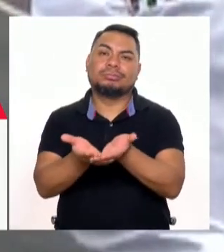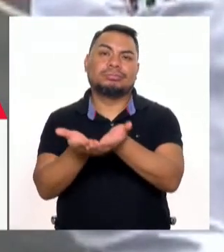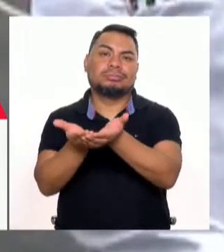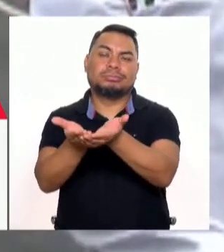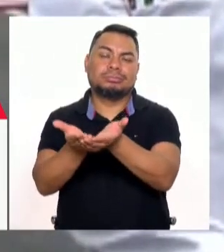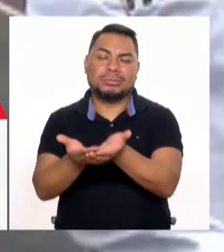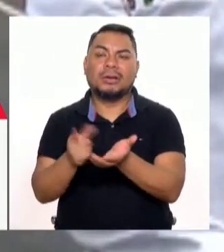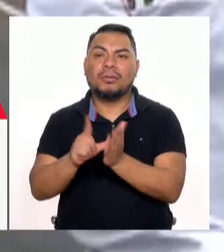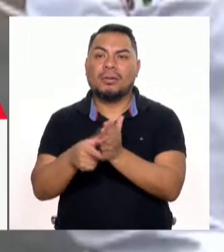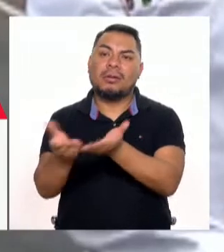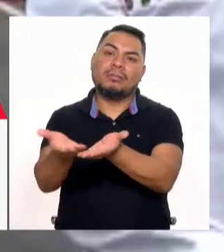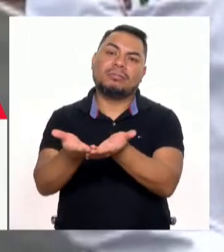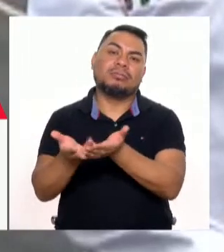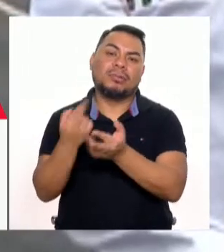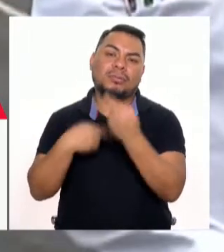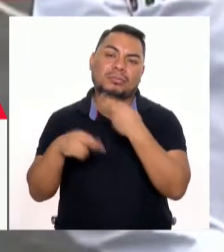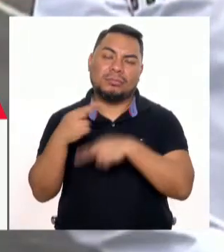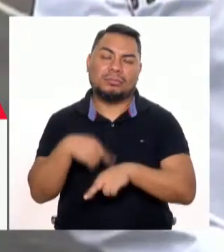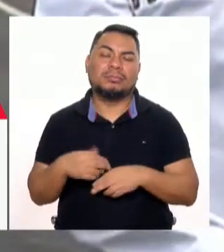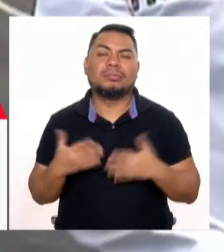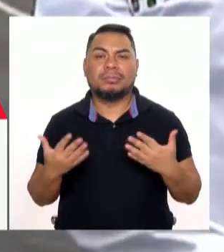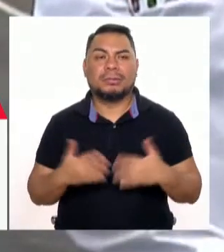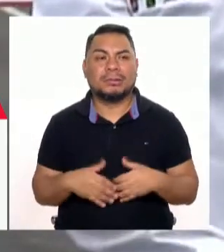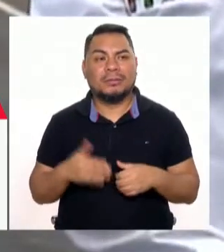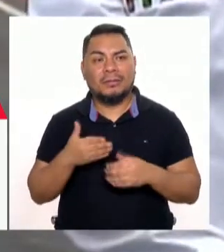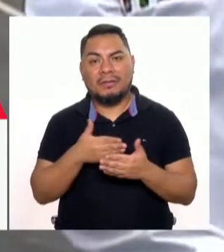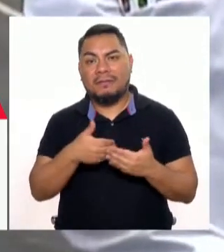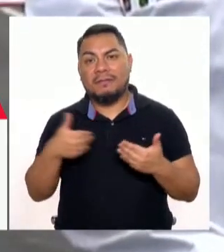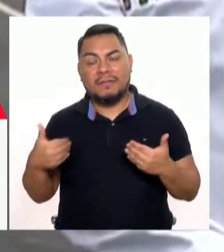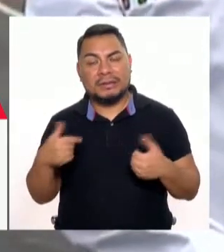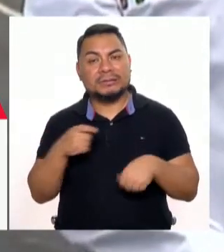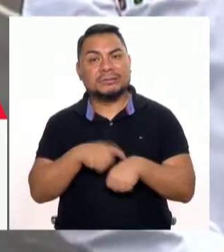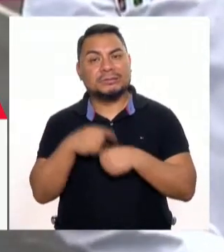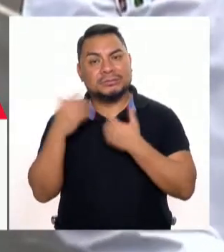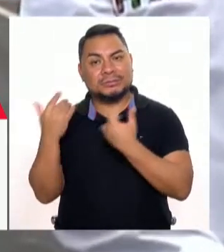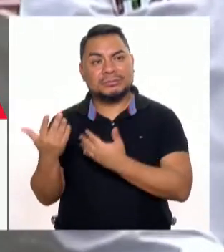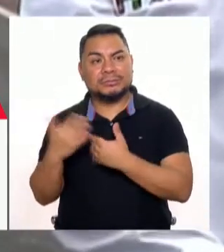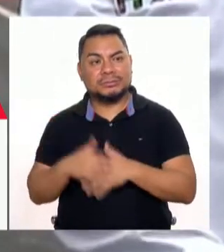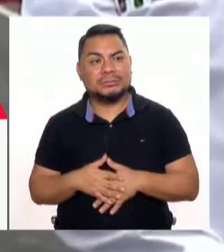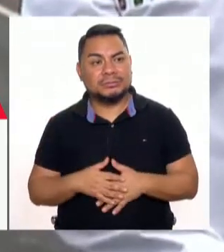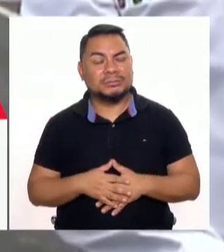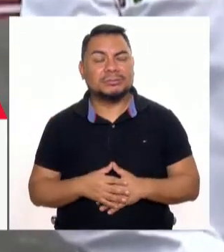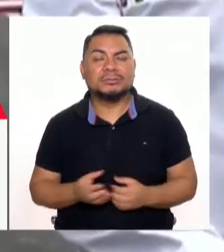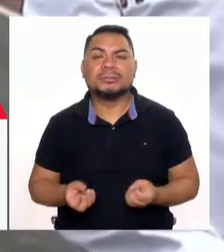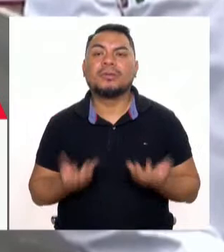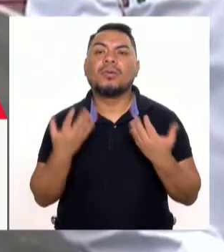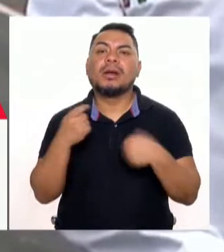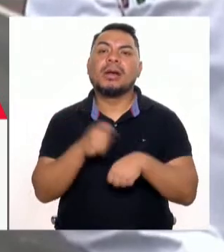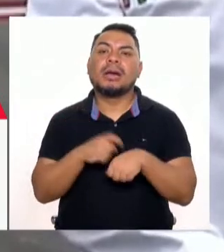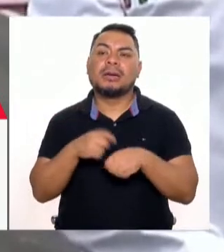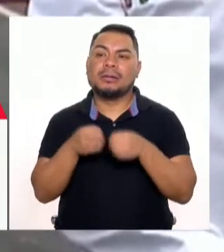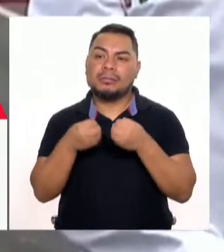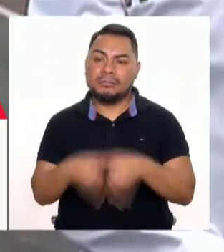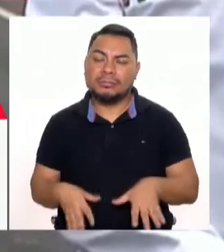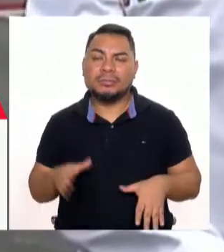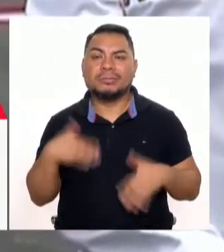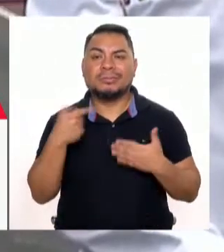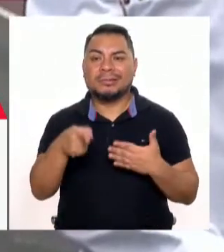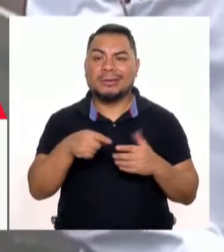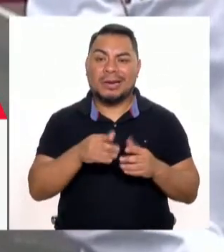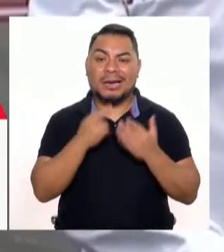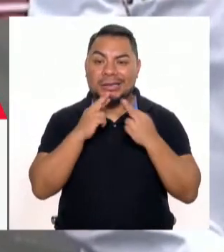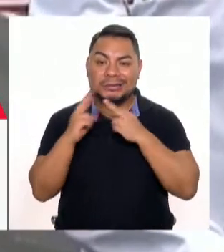quince minutos de vuelta fuera del tiempo de espera cuánto tiempo han perdido para cruzar